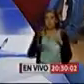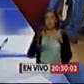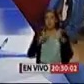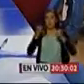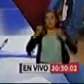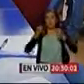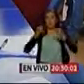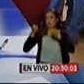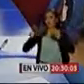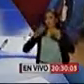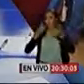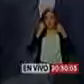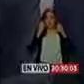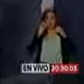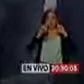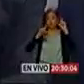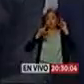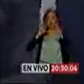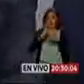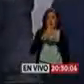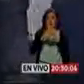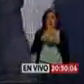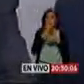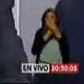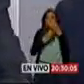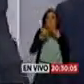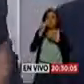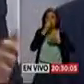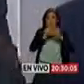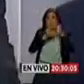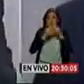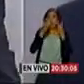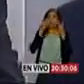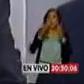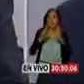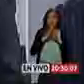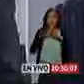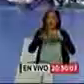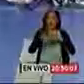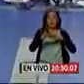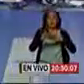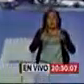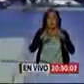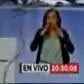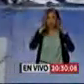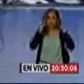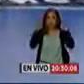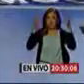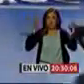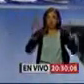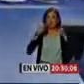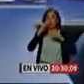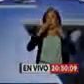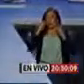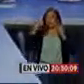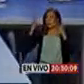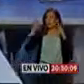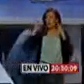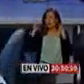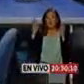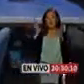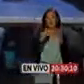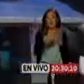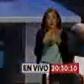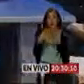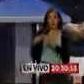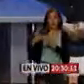controlar los precios de los productos de primera necesidad. Indicaron que las marchas serán progresivas si el gobierno no escucha sus pedidos y que empezarán